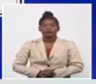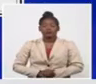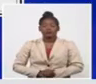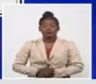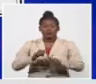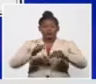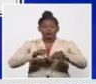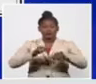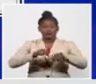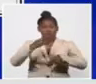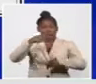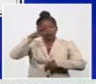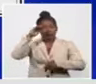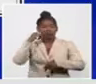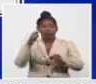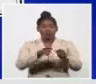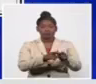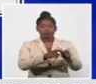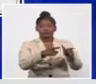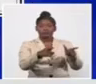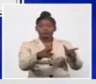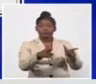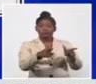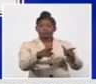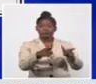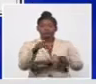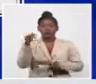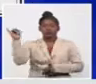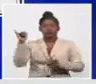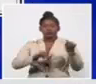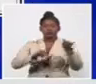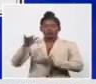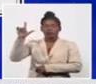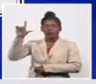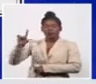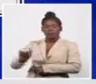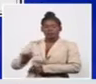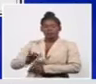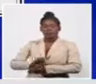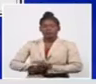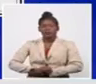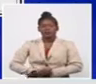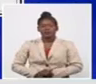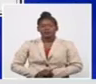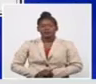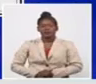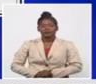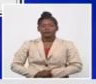% elevado de ellos, como consecuencia de pacientes